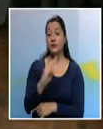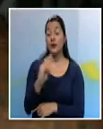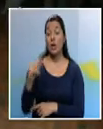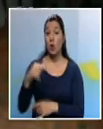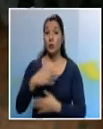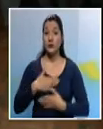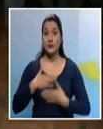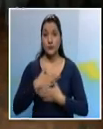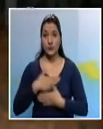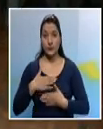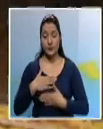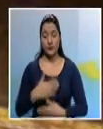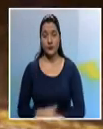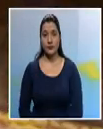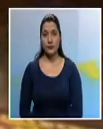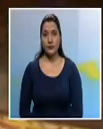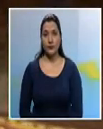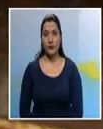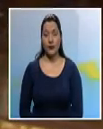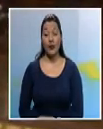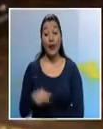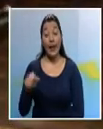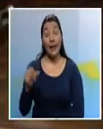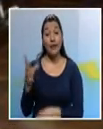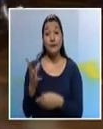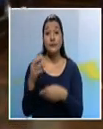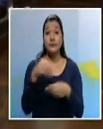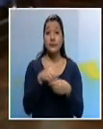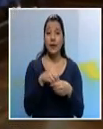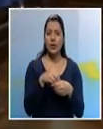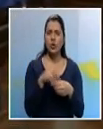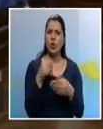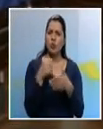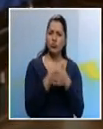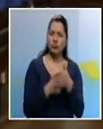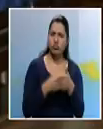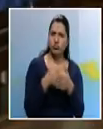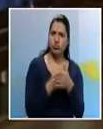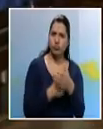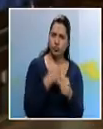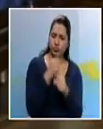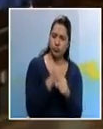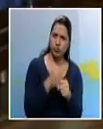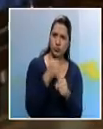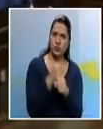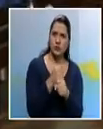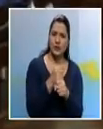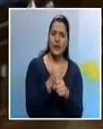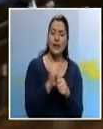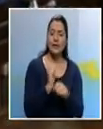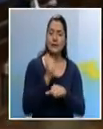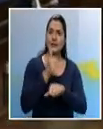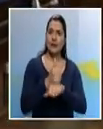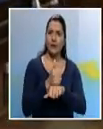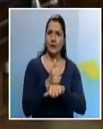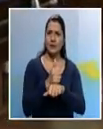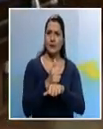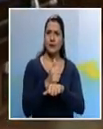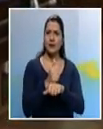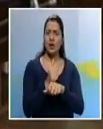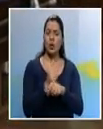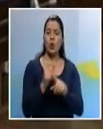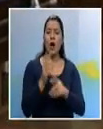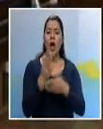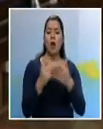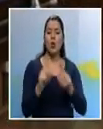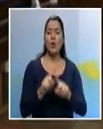disfrutamos. Él forma parte de esas luces potentes que marcaron un hito en la historia social